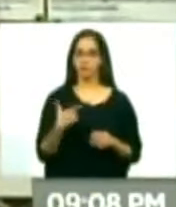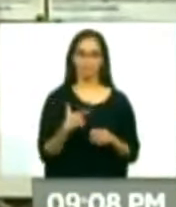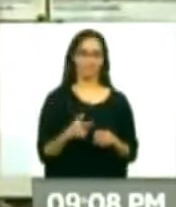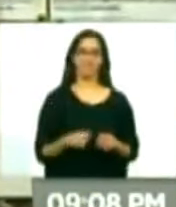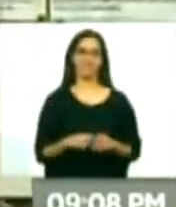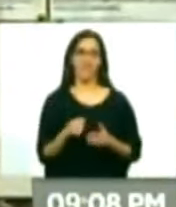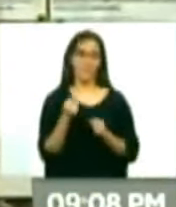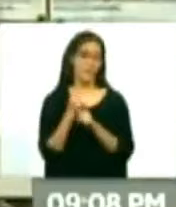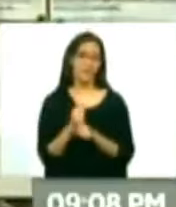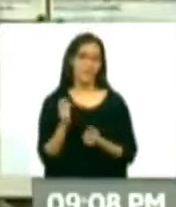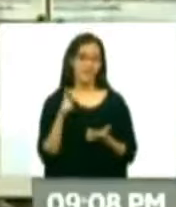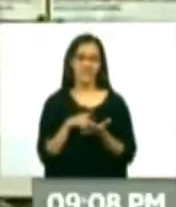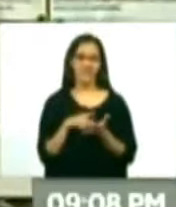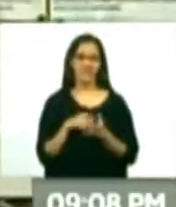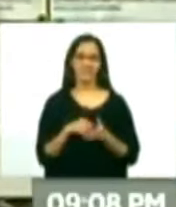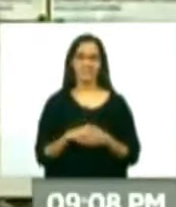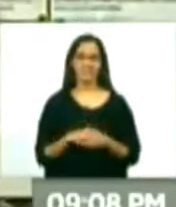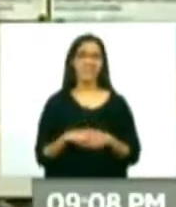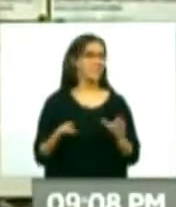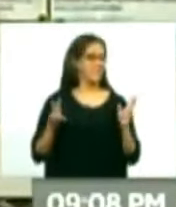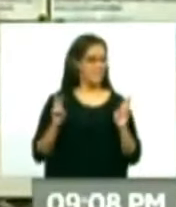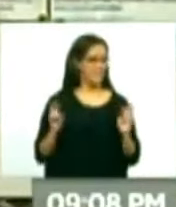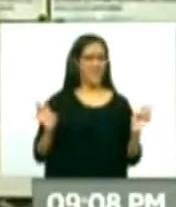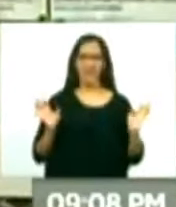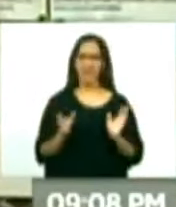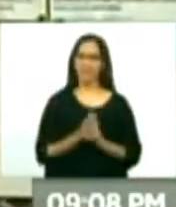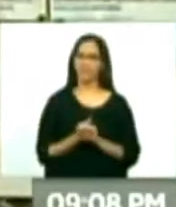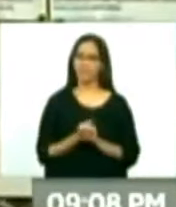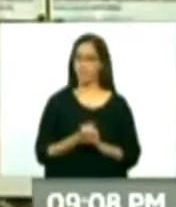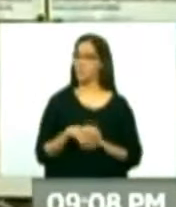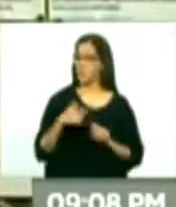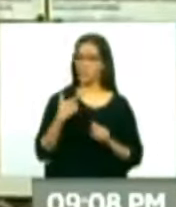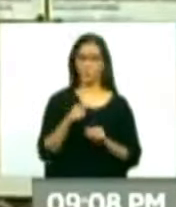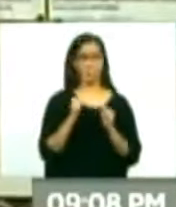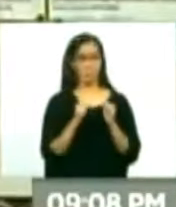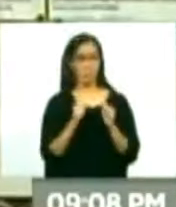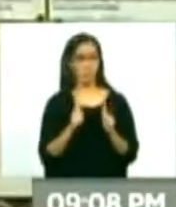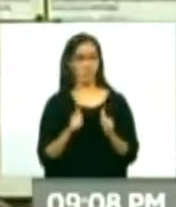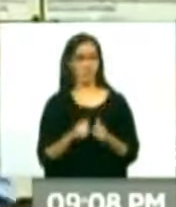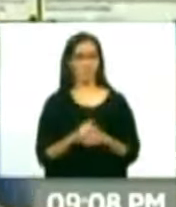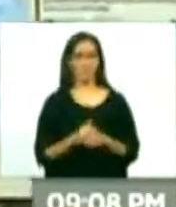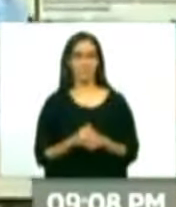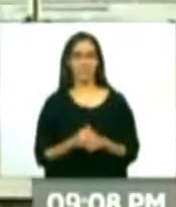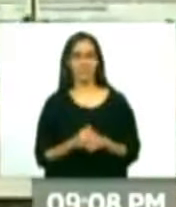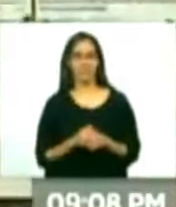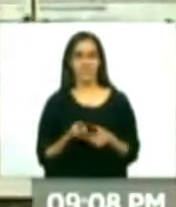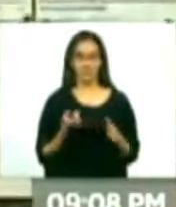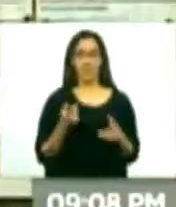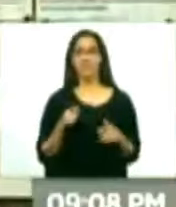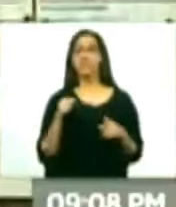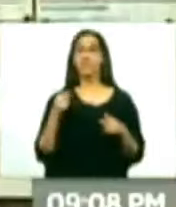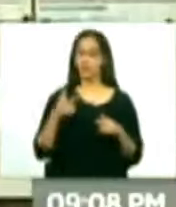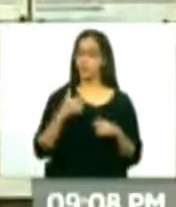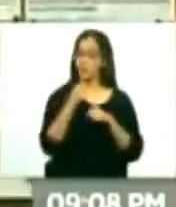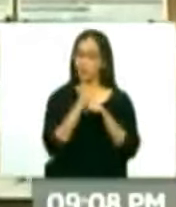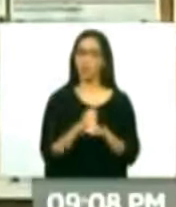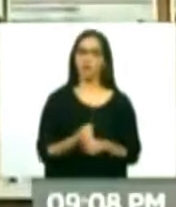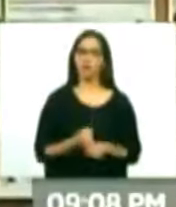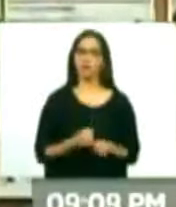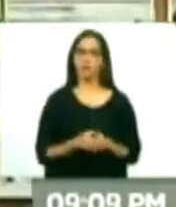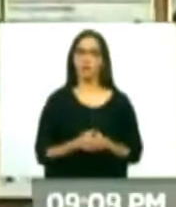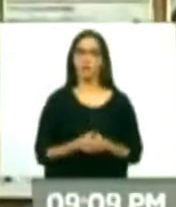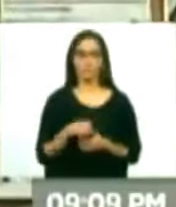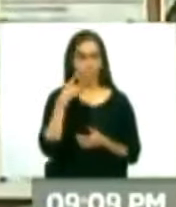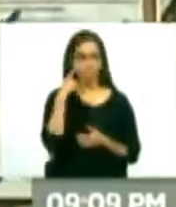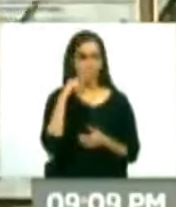llegara. Qué casualidad, un autobús muy conveniente. Ah, ya está un autobús, voy para ese autobús y el autobús lo esperó. Ay Dios, ya van a ver ese